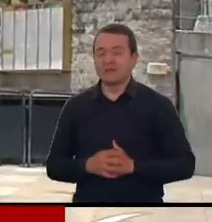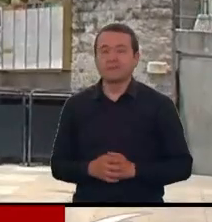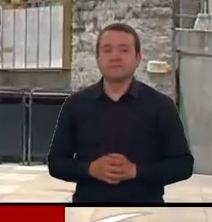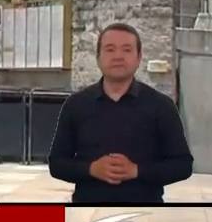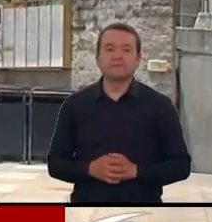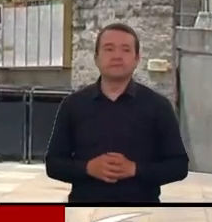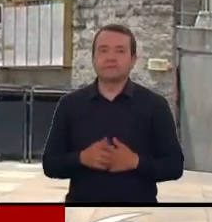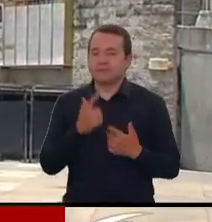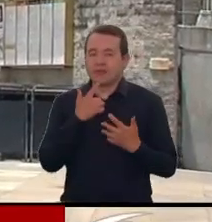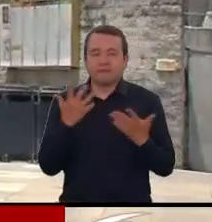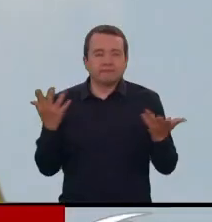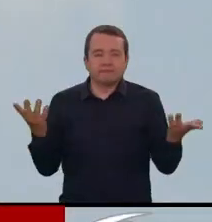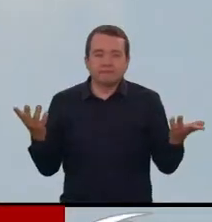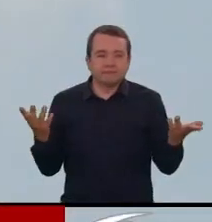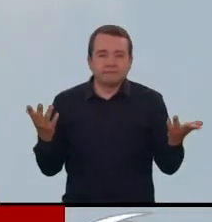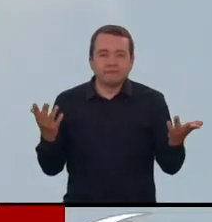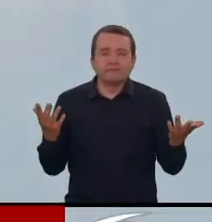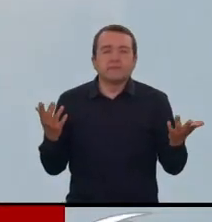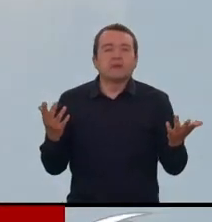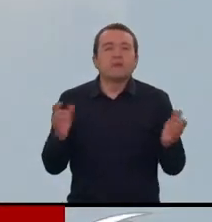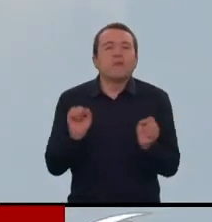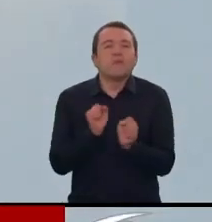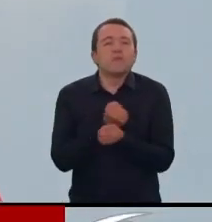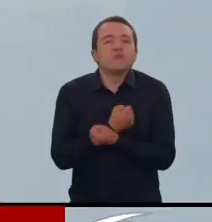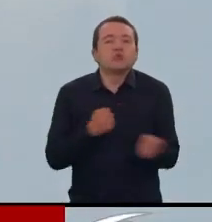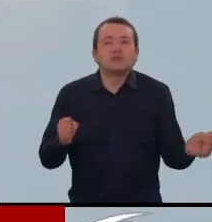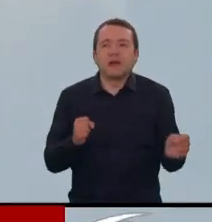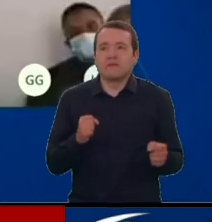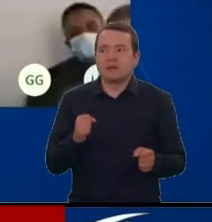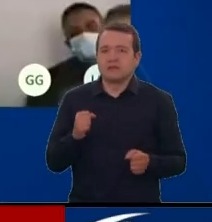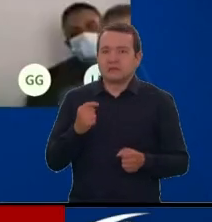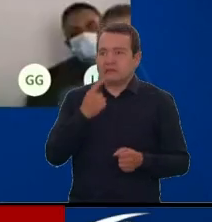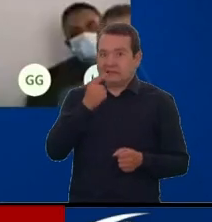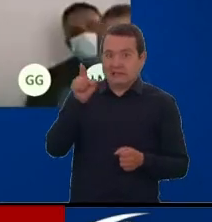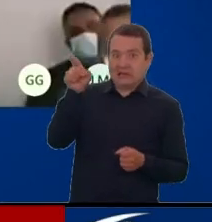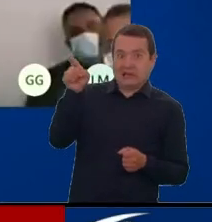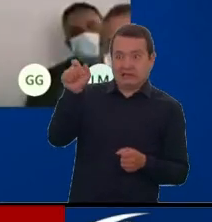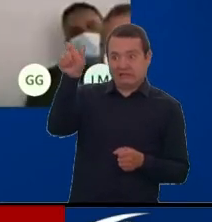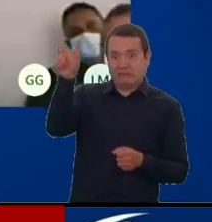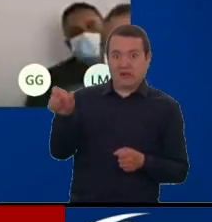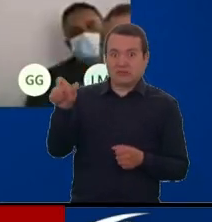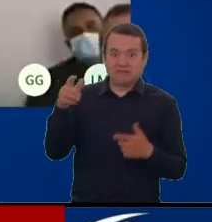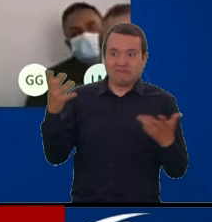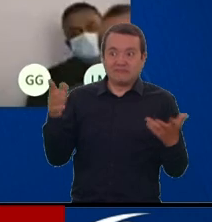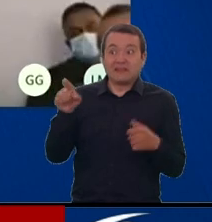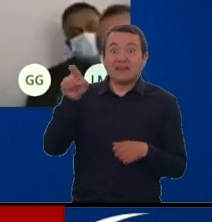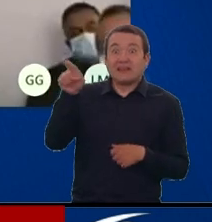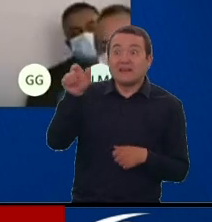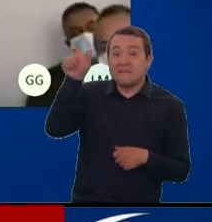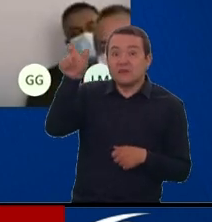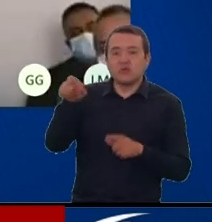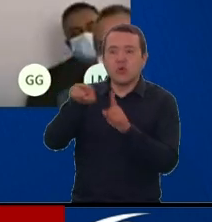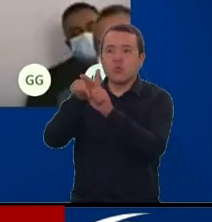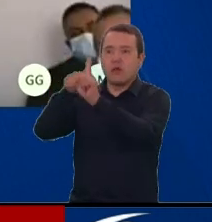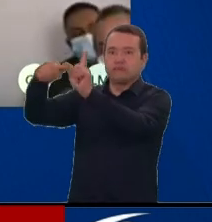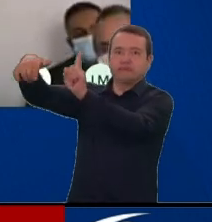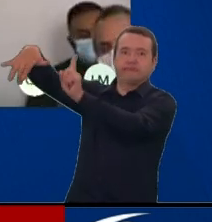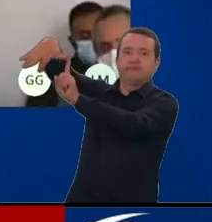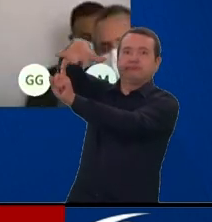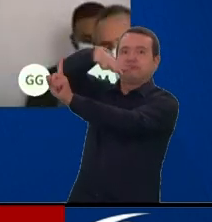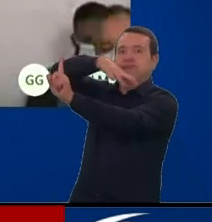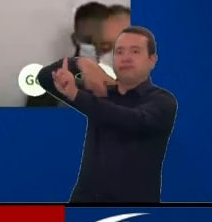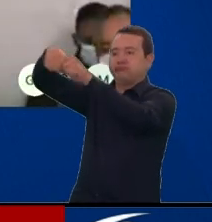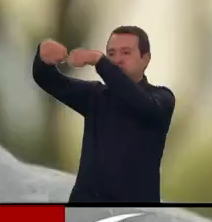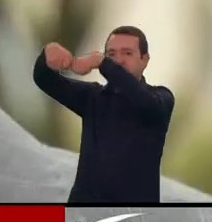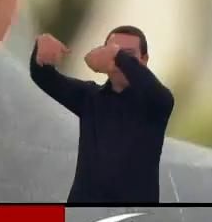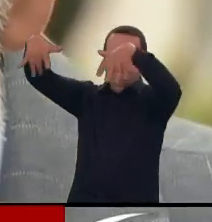imposible, insoslayable, tener que mencionarlo porque es que respecto de él gira todo el andamiaje criminal